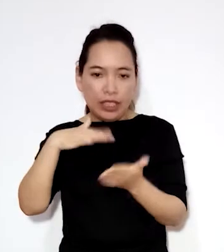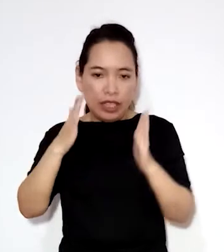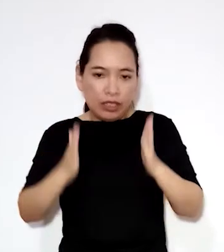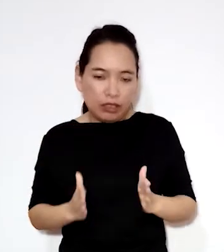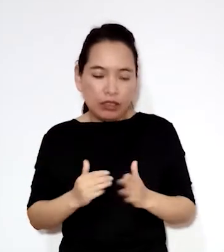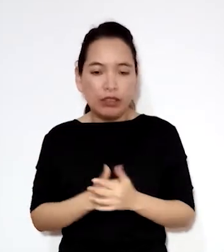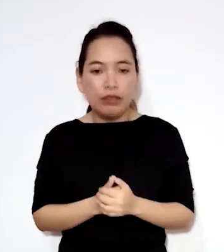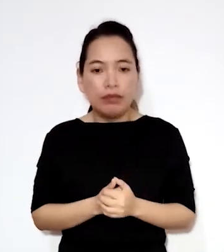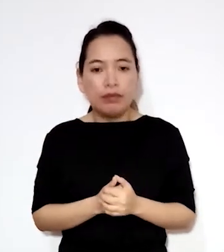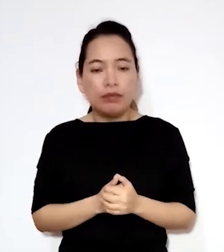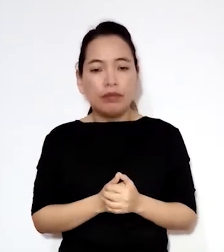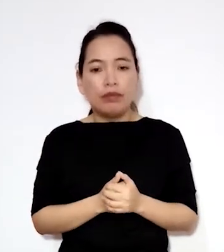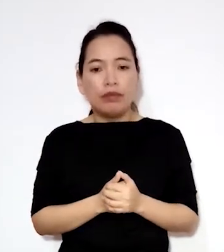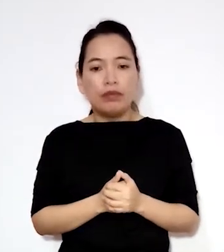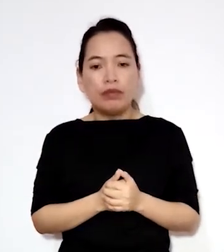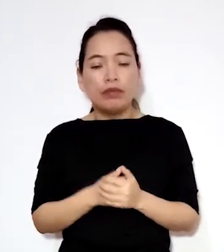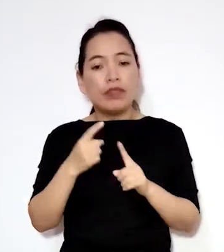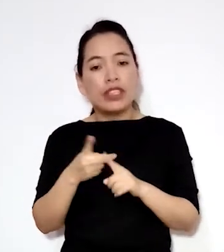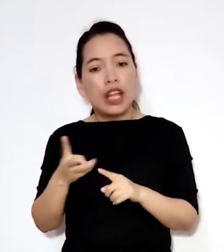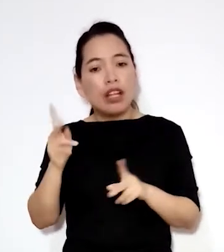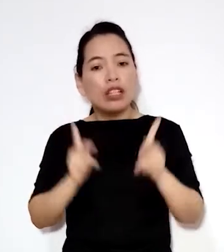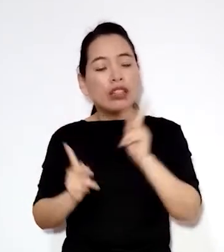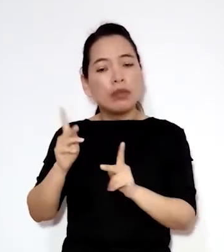de los y las estudiantes, ¿no?